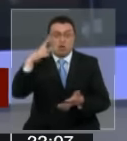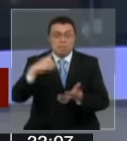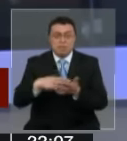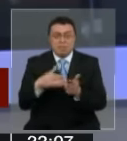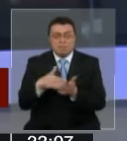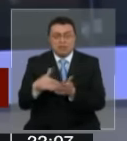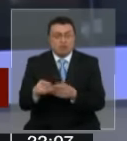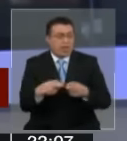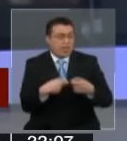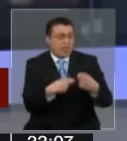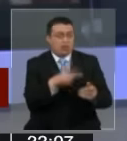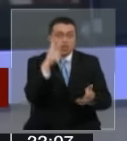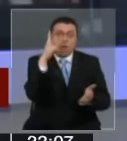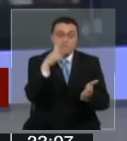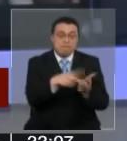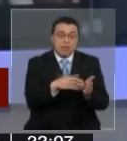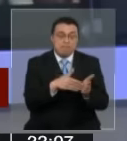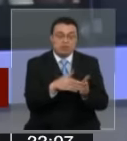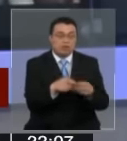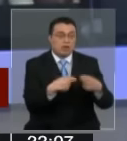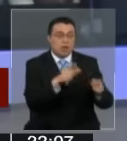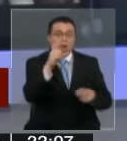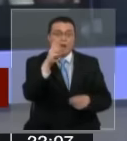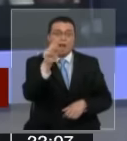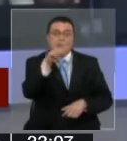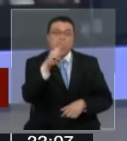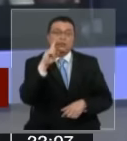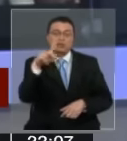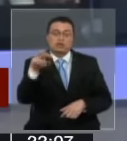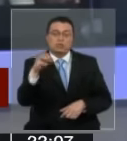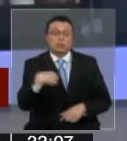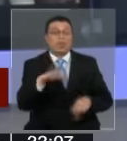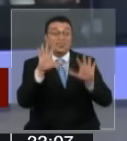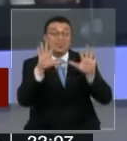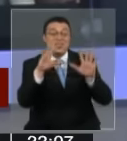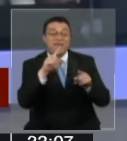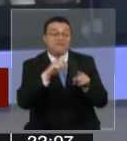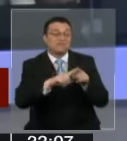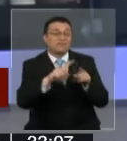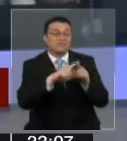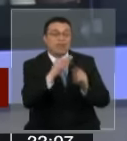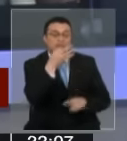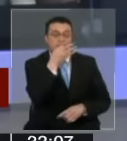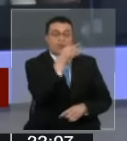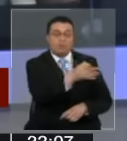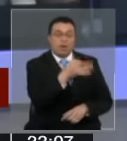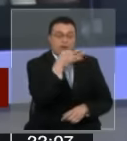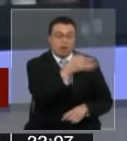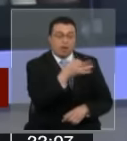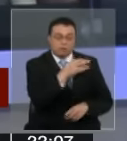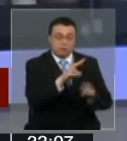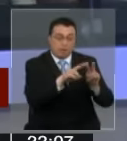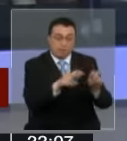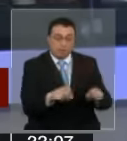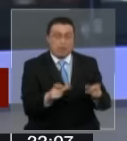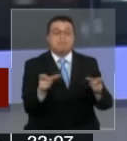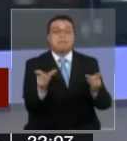del cobre, más de 2.000 millones, hizo 10 advertencias a la unidad de análisis financiero del Ministerio de